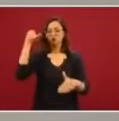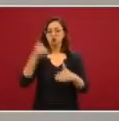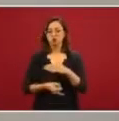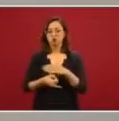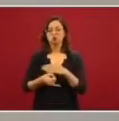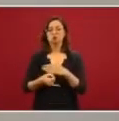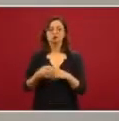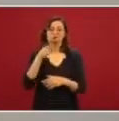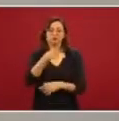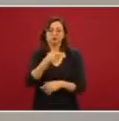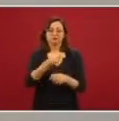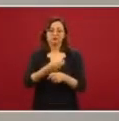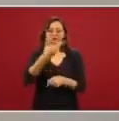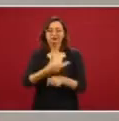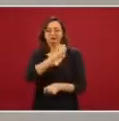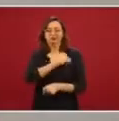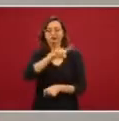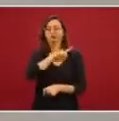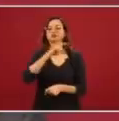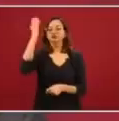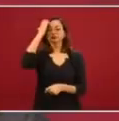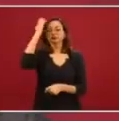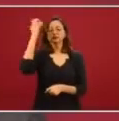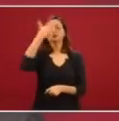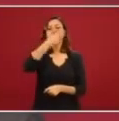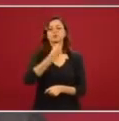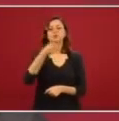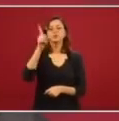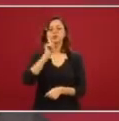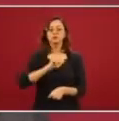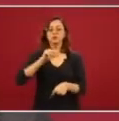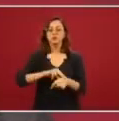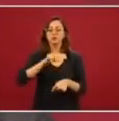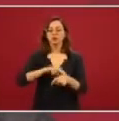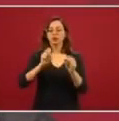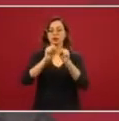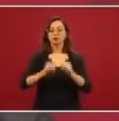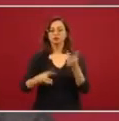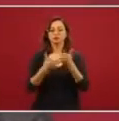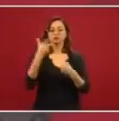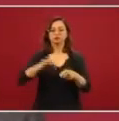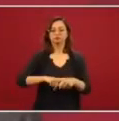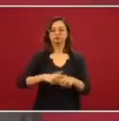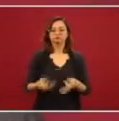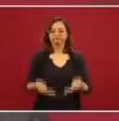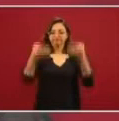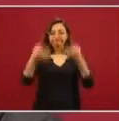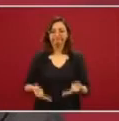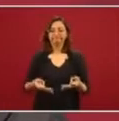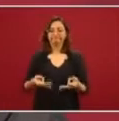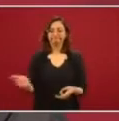emanado de esas filas que las médicas y los médicos del sistema nacional de salud mexicano son de primera